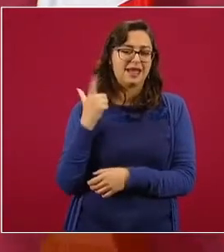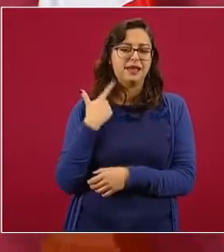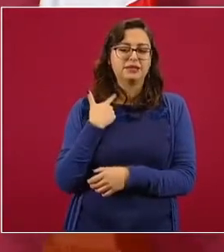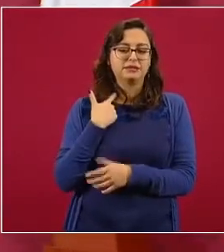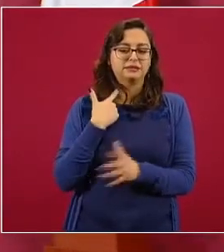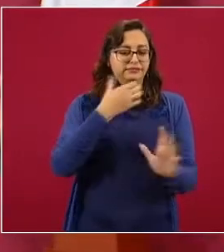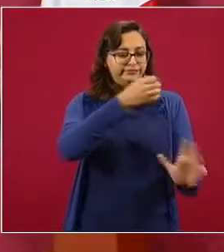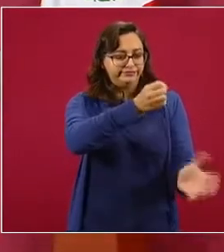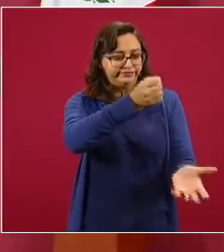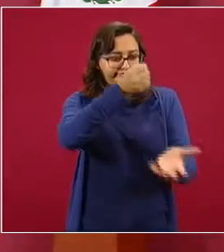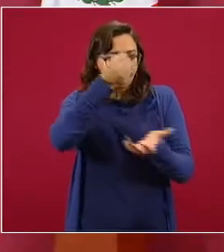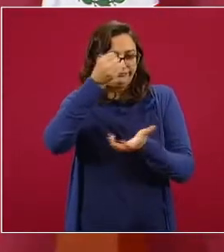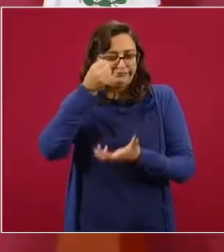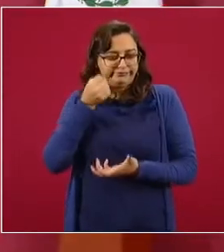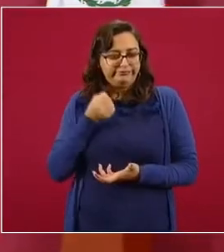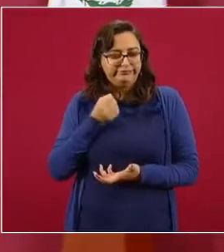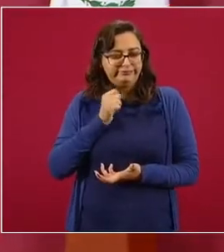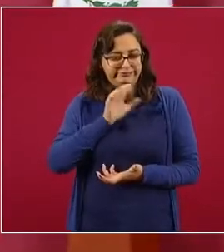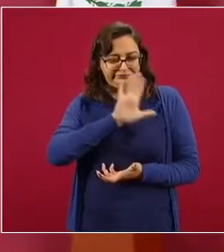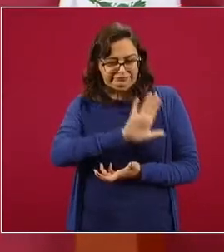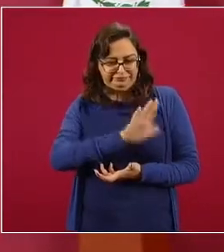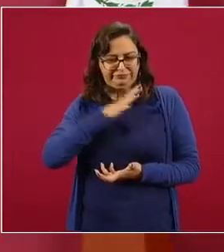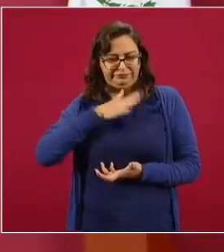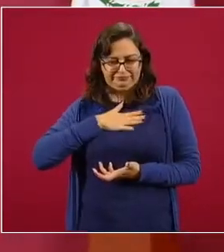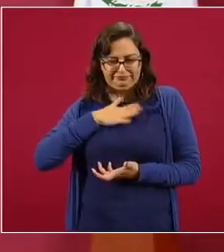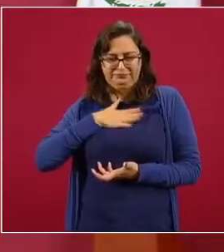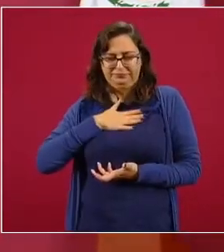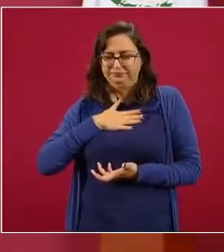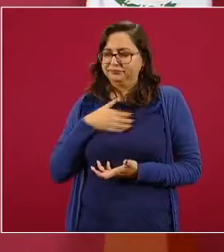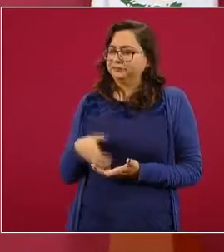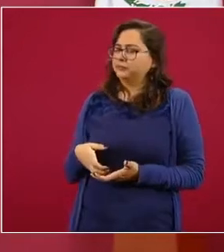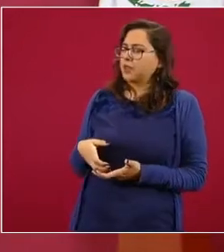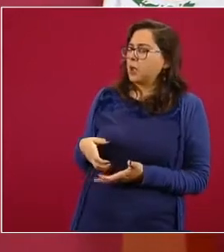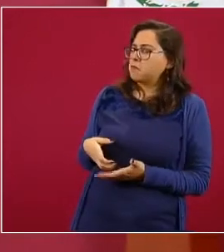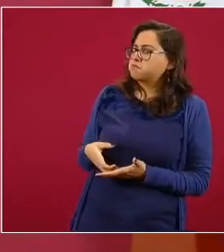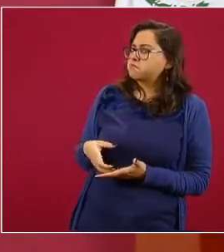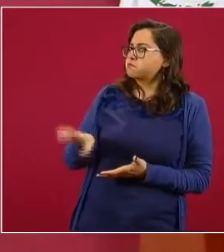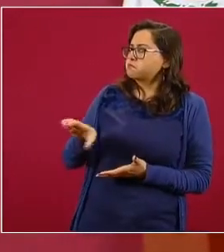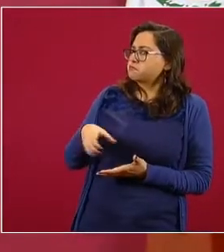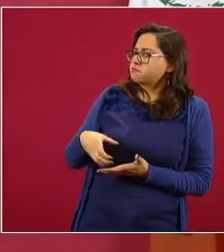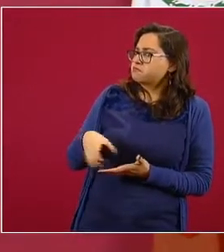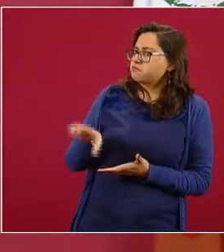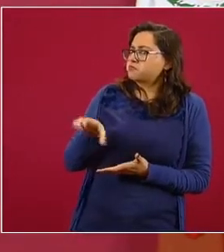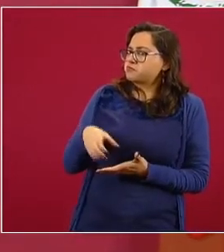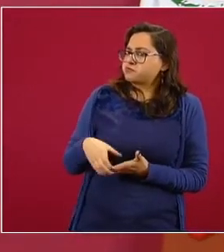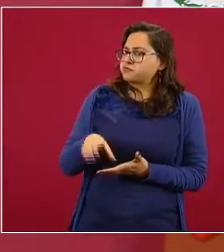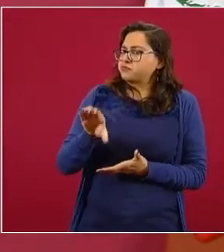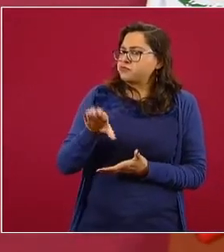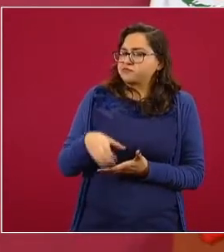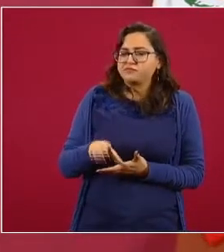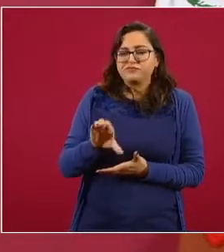le traslada fondos, le transfiere fondos